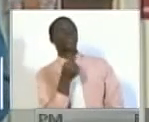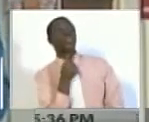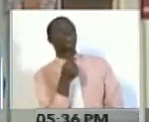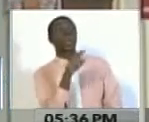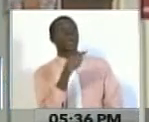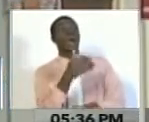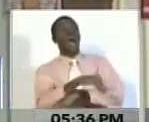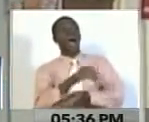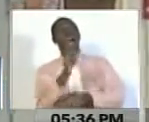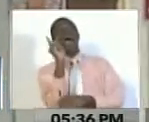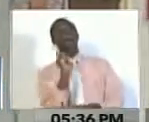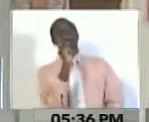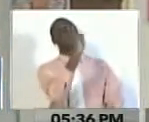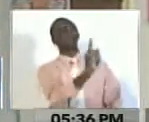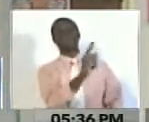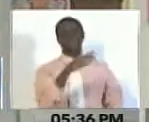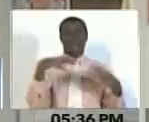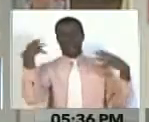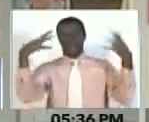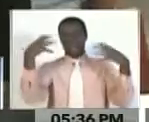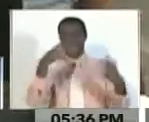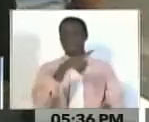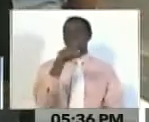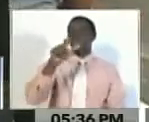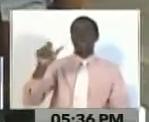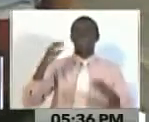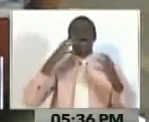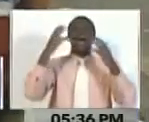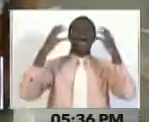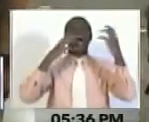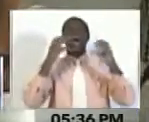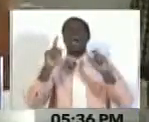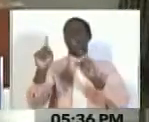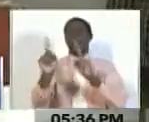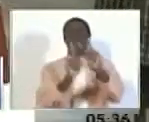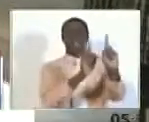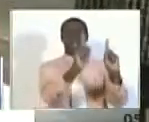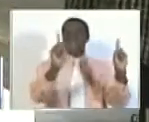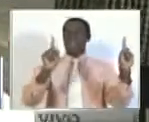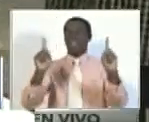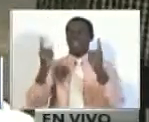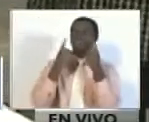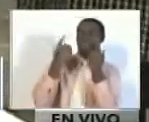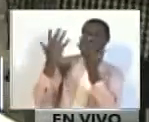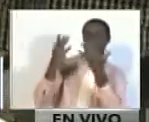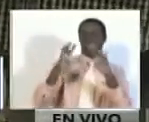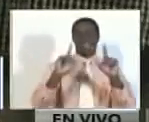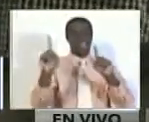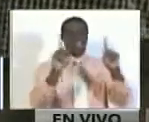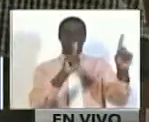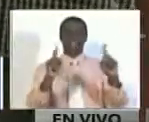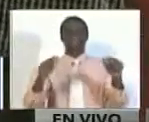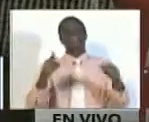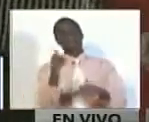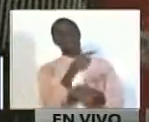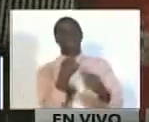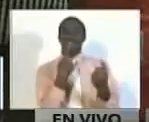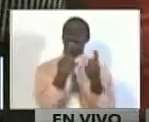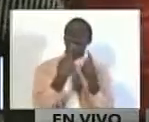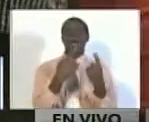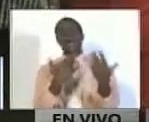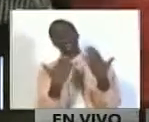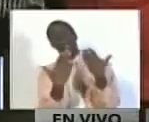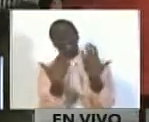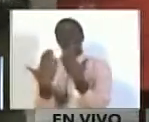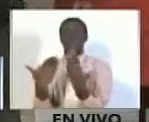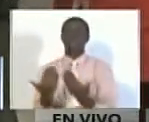calle, ¿eh?, desordenado? Si pueden ponchar a la gente, ¿ven? Una gentara hasta aquí, ¿eh?, para conversar con nosotros. Les decía yo, tenemos a